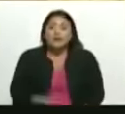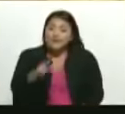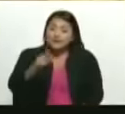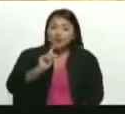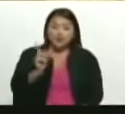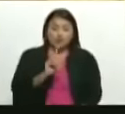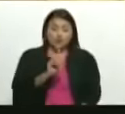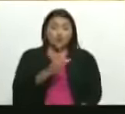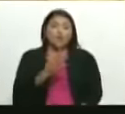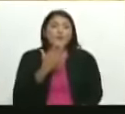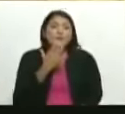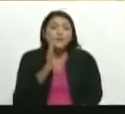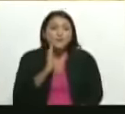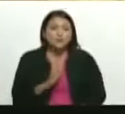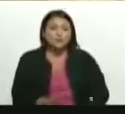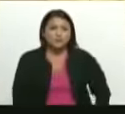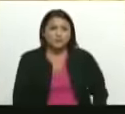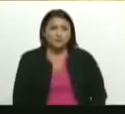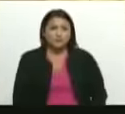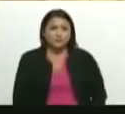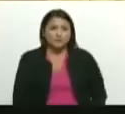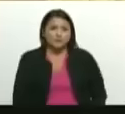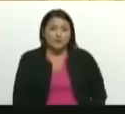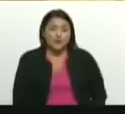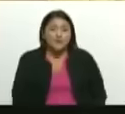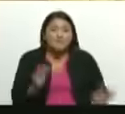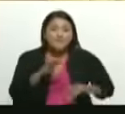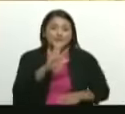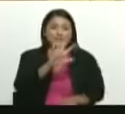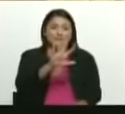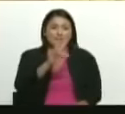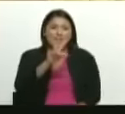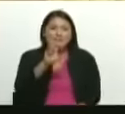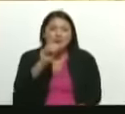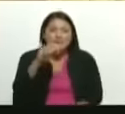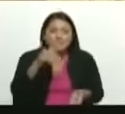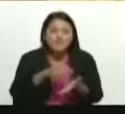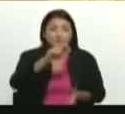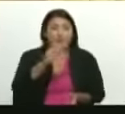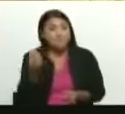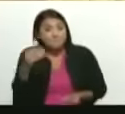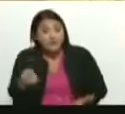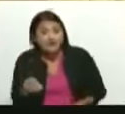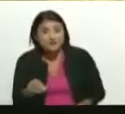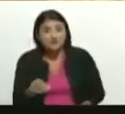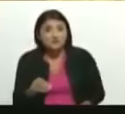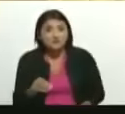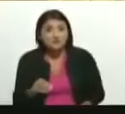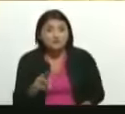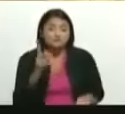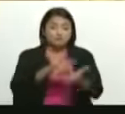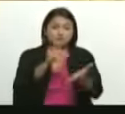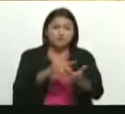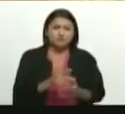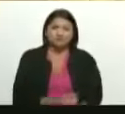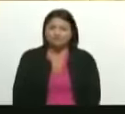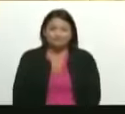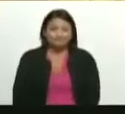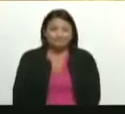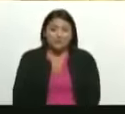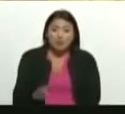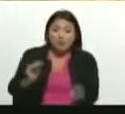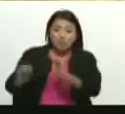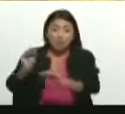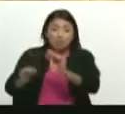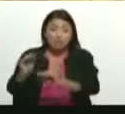a votar más de 520.000 personas a ese evento, y se está maquillando la cifra a